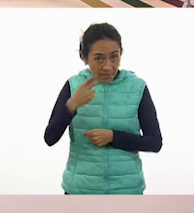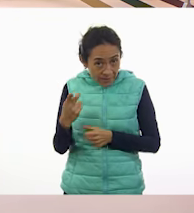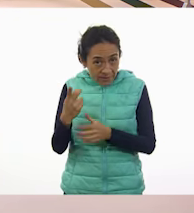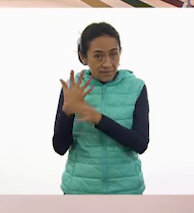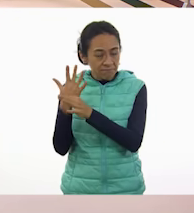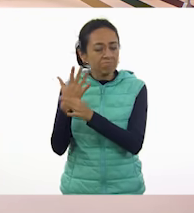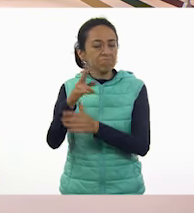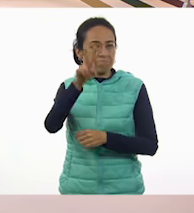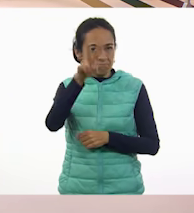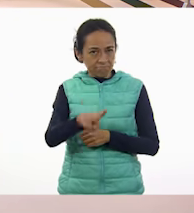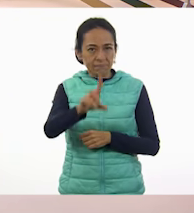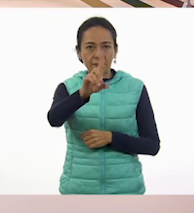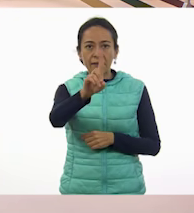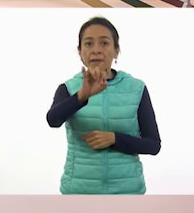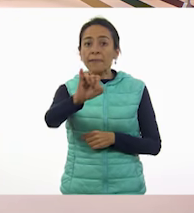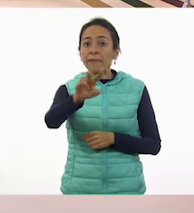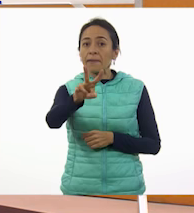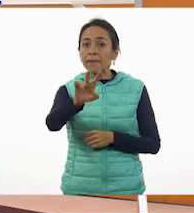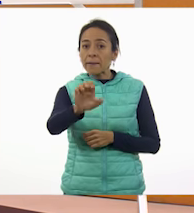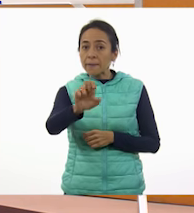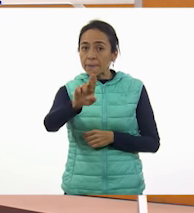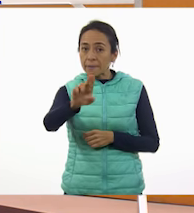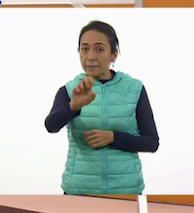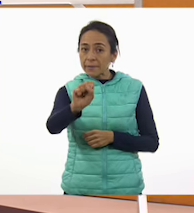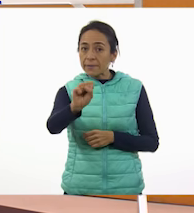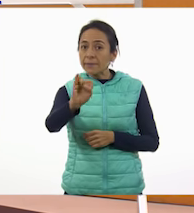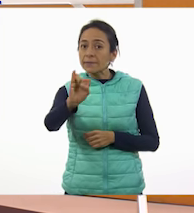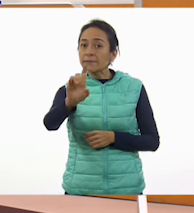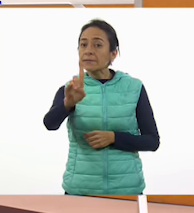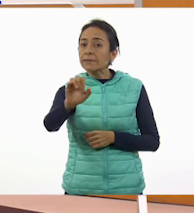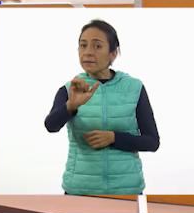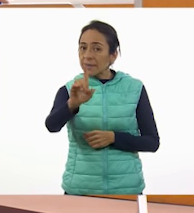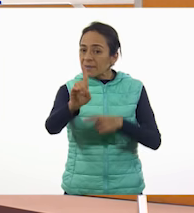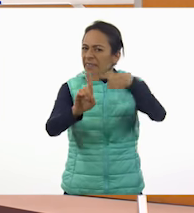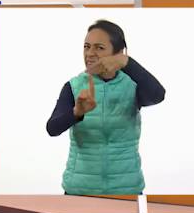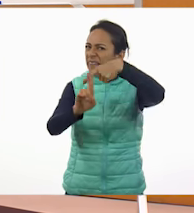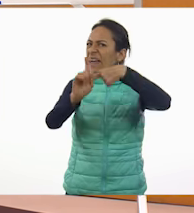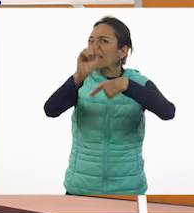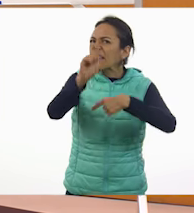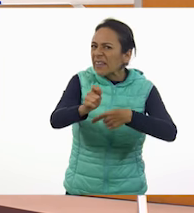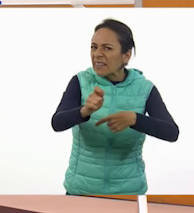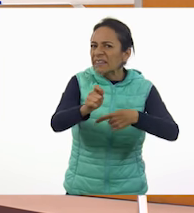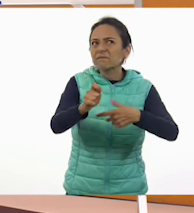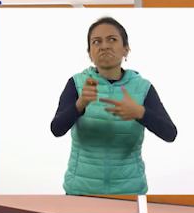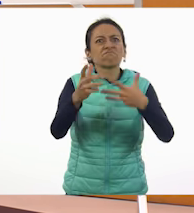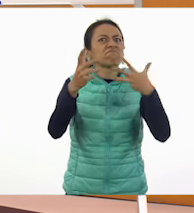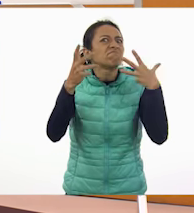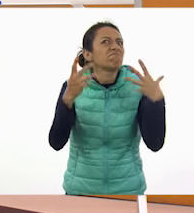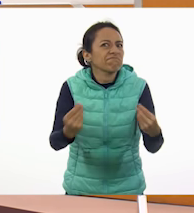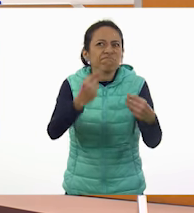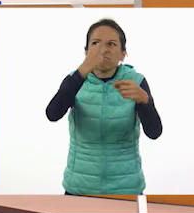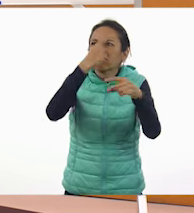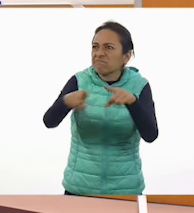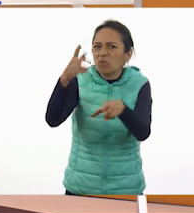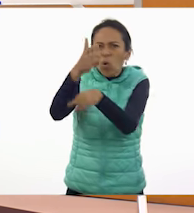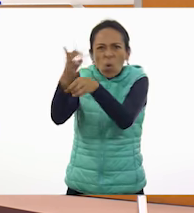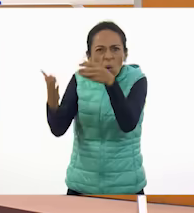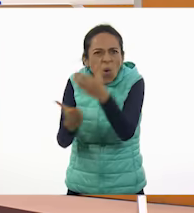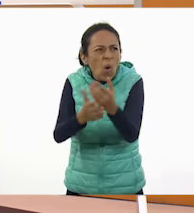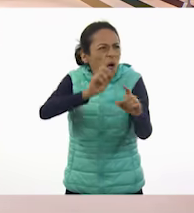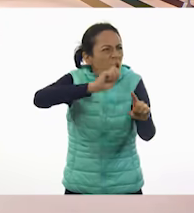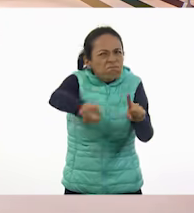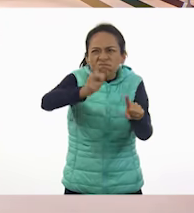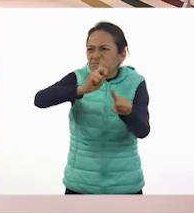es que son muchas cosas diferentes. Que hay variedad. Que hay variedad, exactamente.